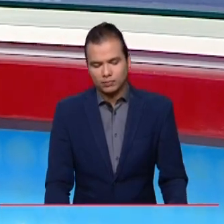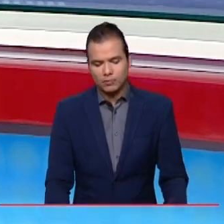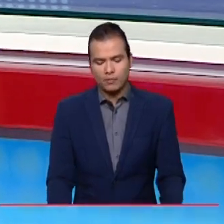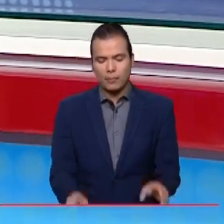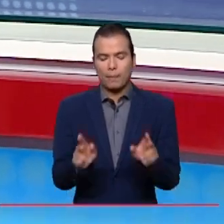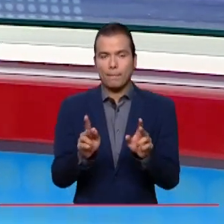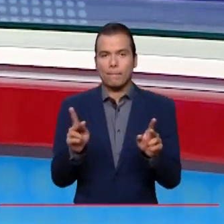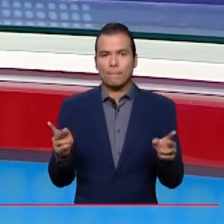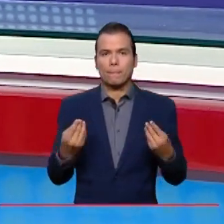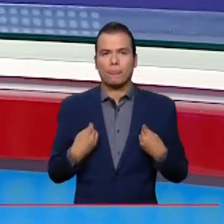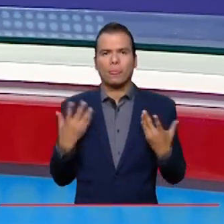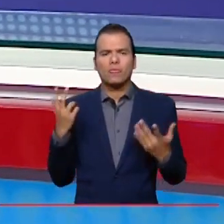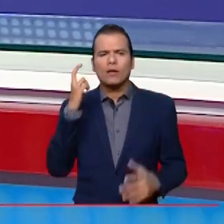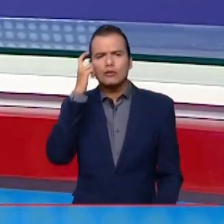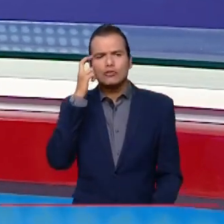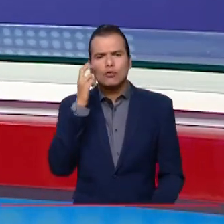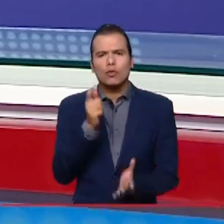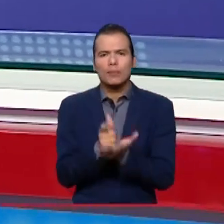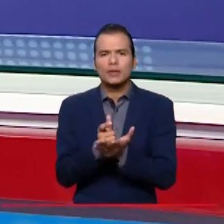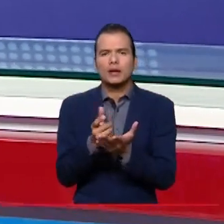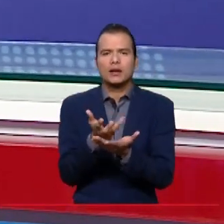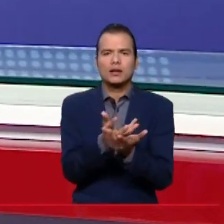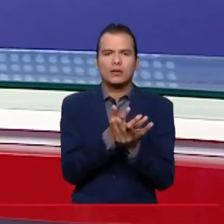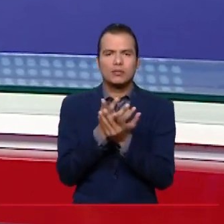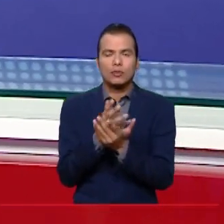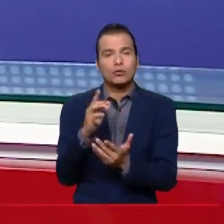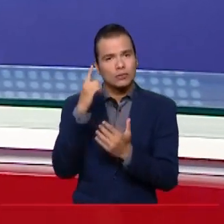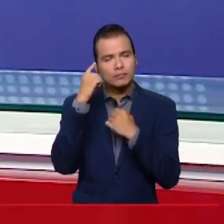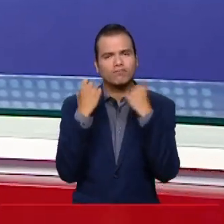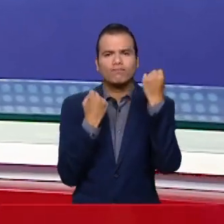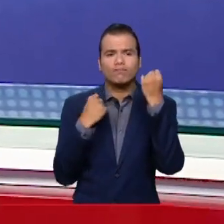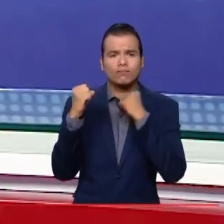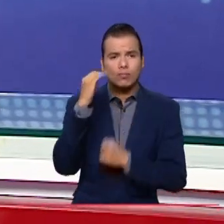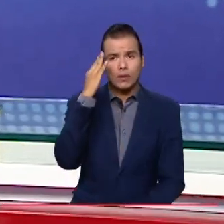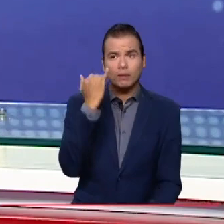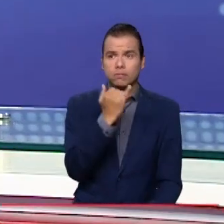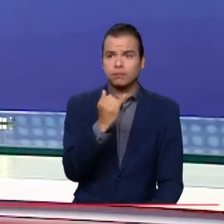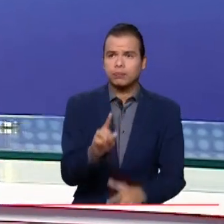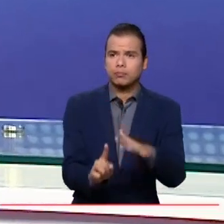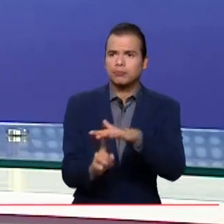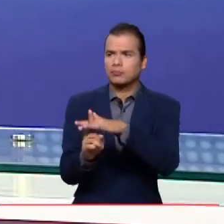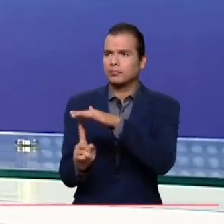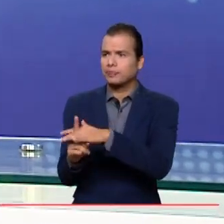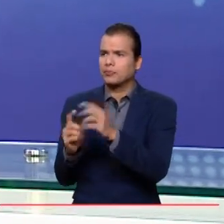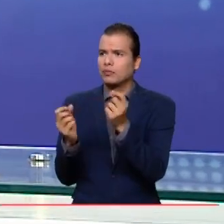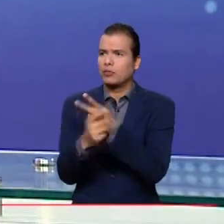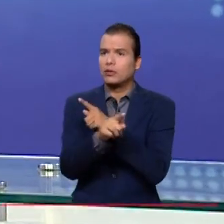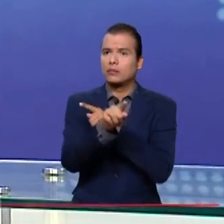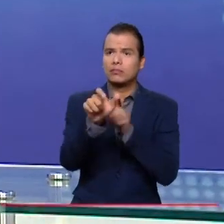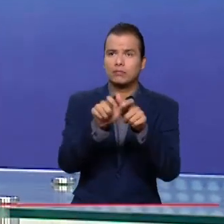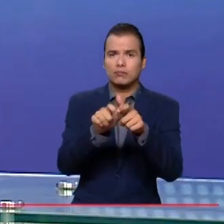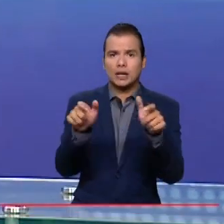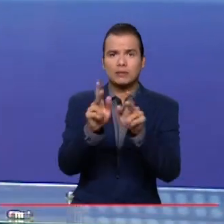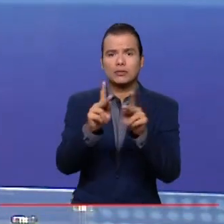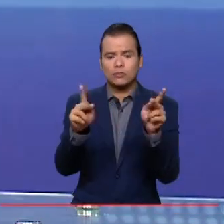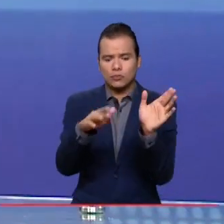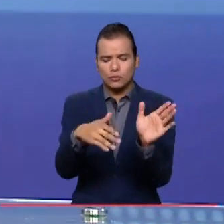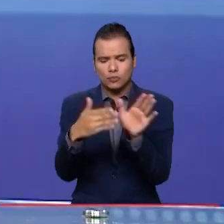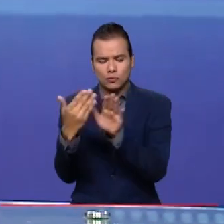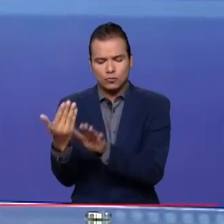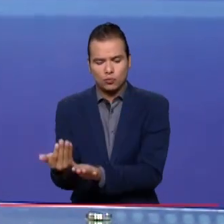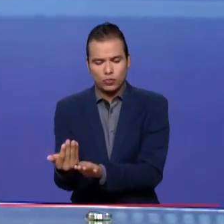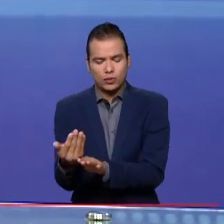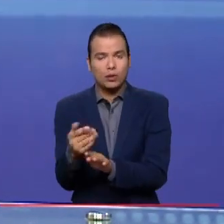Los habitantes de Quibdó, en el Chocó, se muestran inquietos ante una serie de incidentes violentos que han causado múltiples muertes